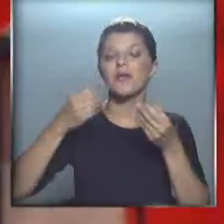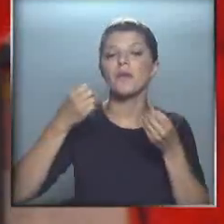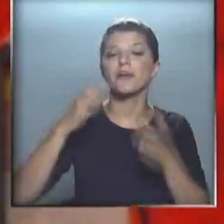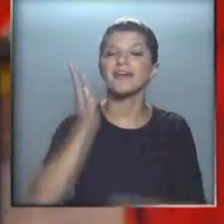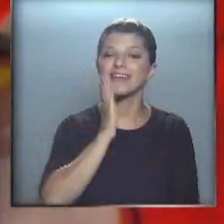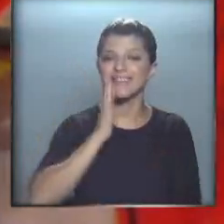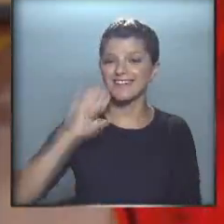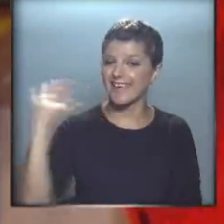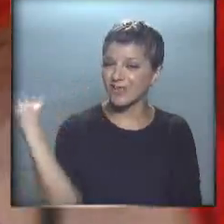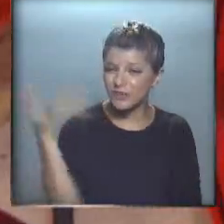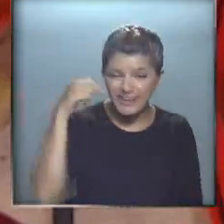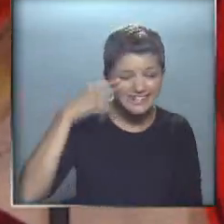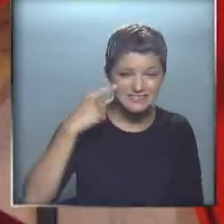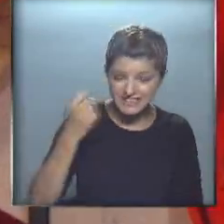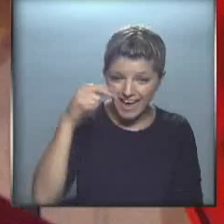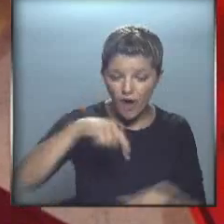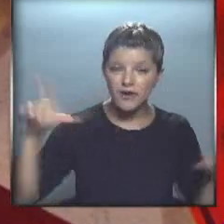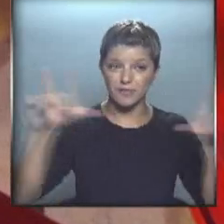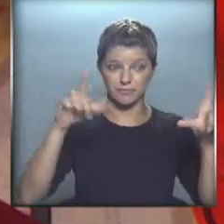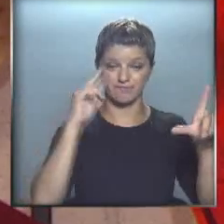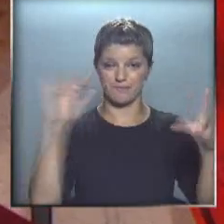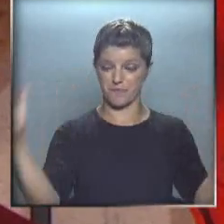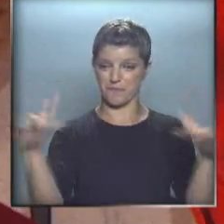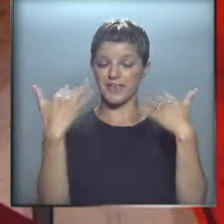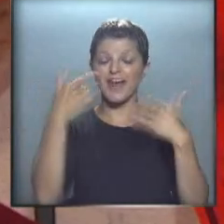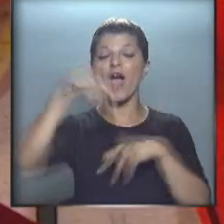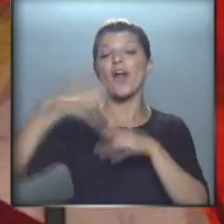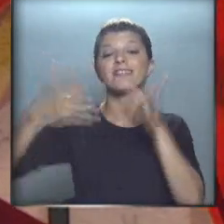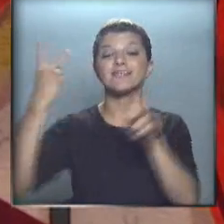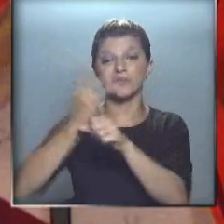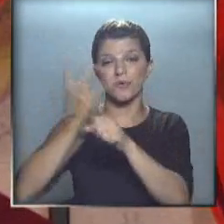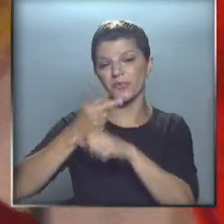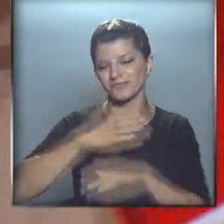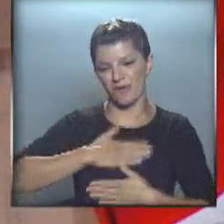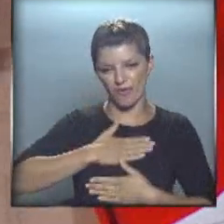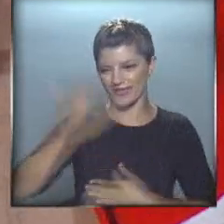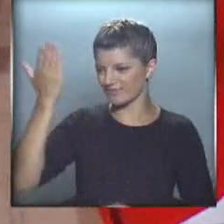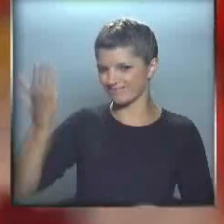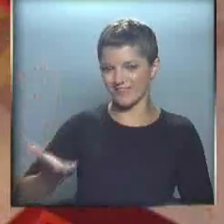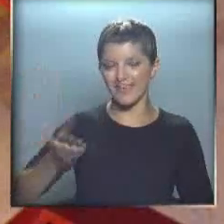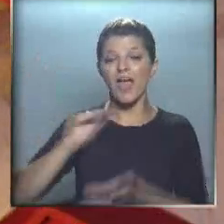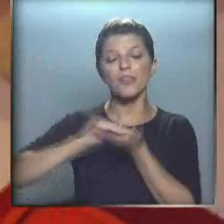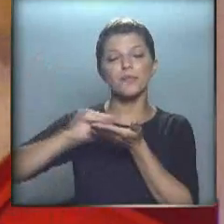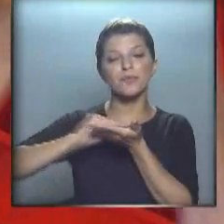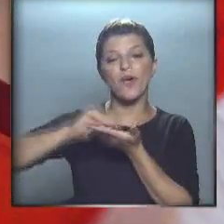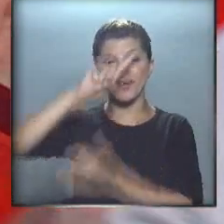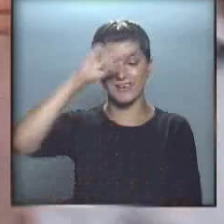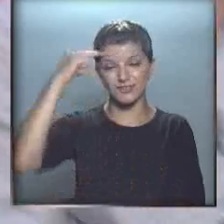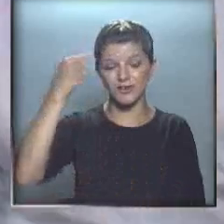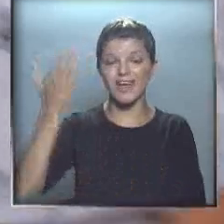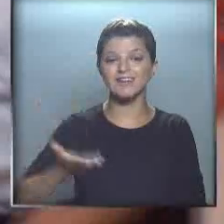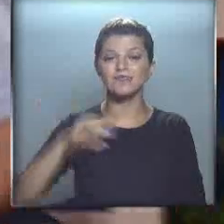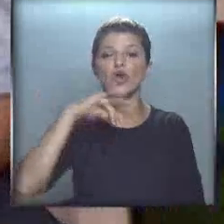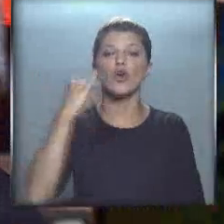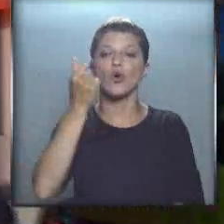tardes a todos los que nos van sintonizando. Segundo bloque, una tarde cualquiera. Tengo el gusto de tener aquí invitado al señor diputado nacional por Ciudad de Buenos Aires, el señor Juan